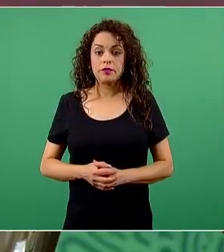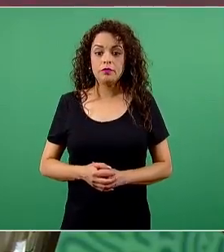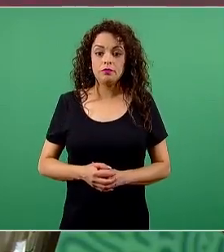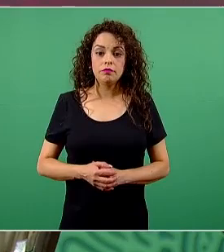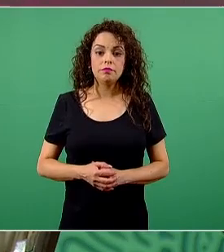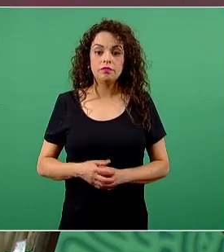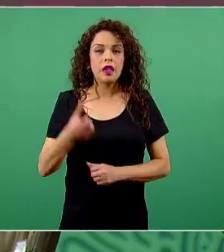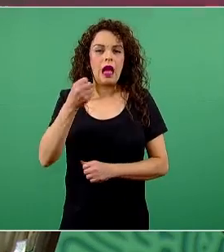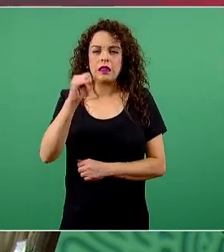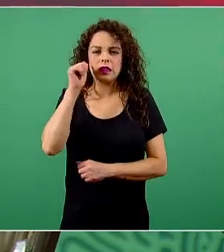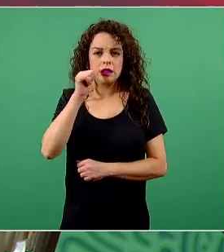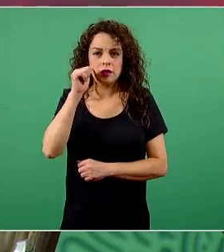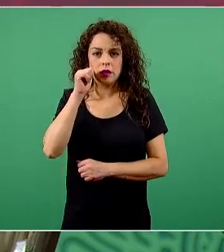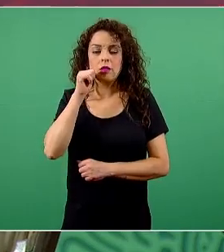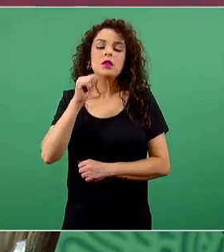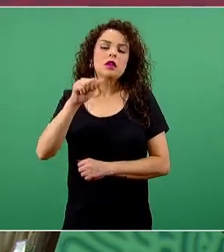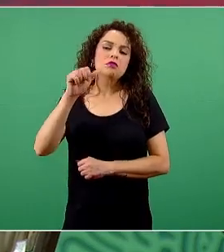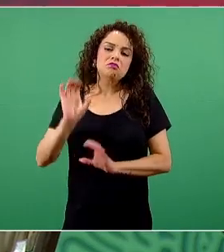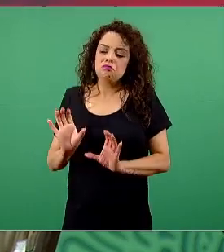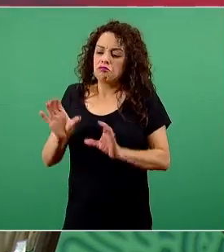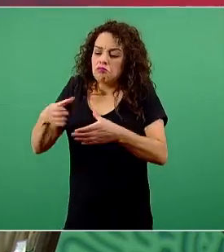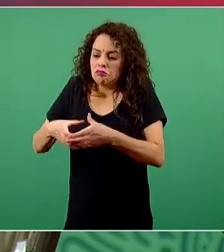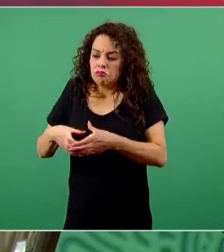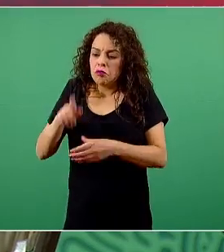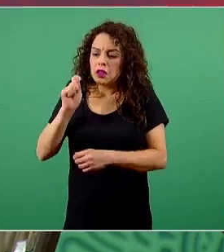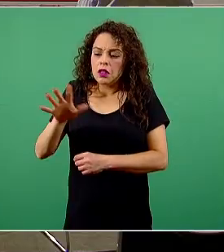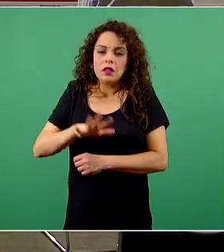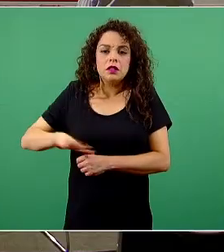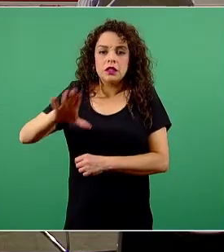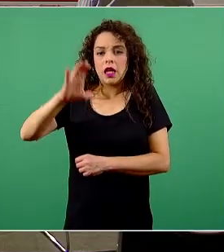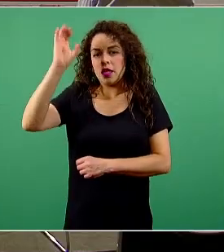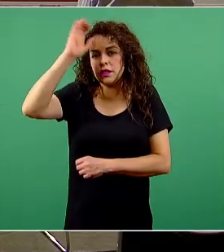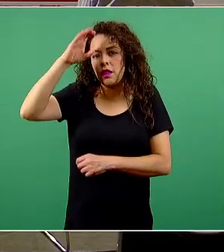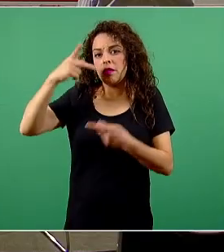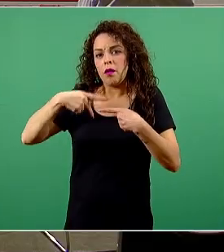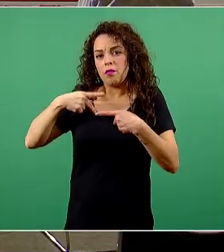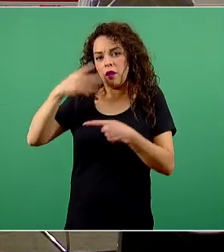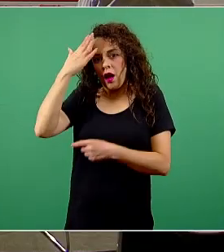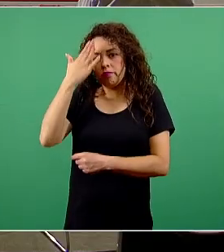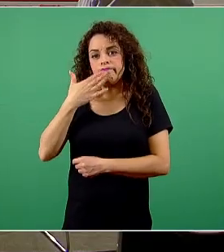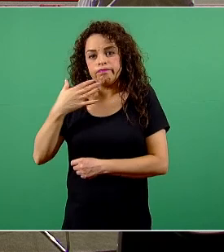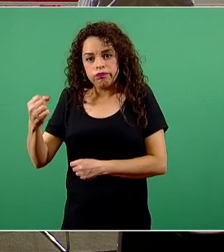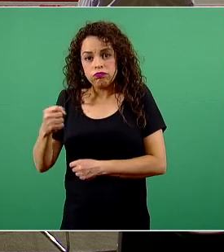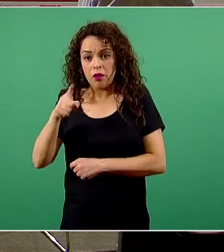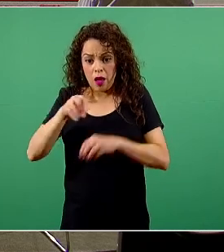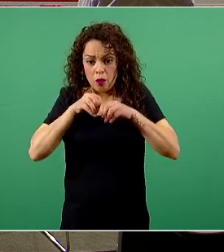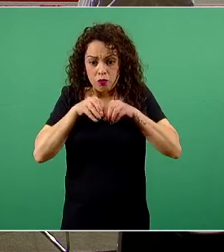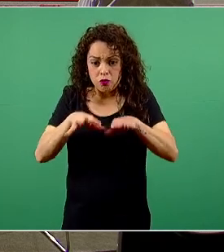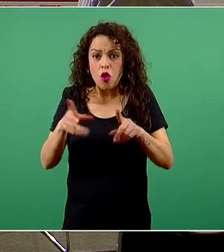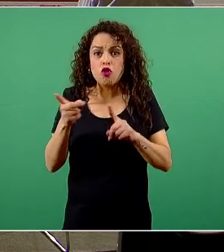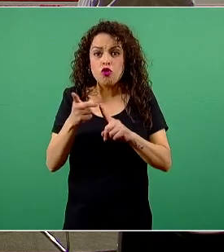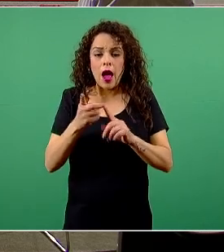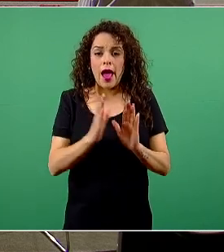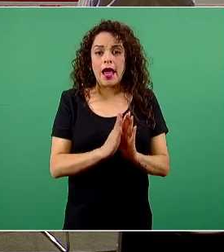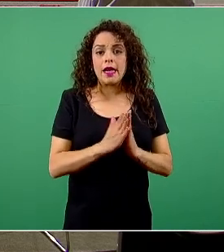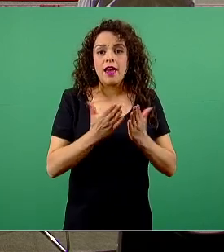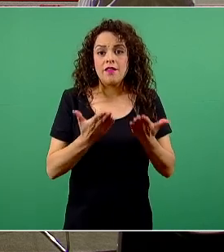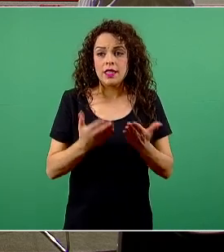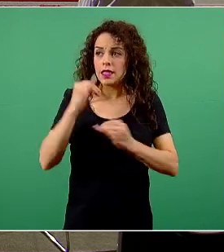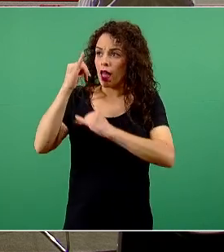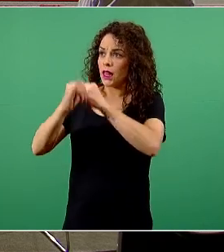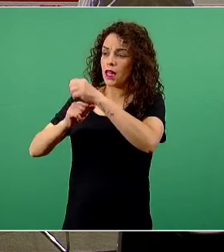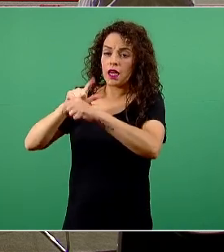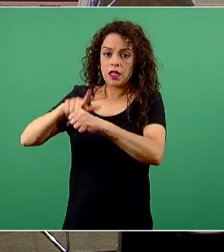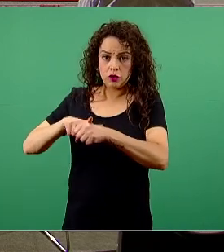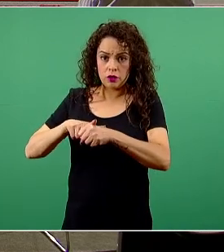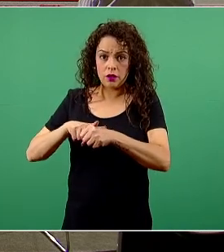queda en los círculos científicos. Se publicó en una muy buena revista internacional, desde luego académicas y académicos de México